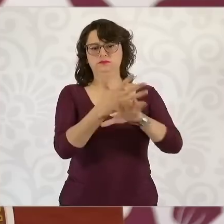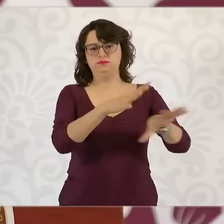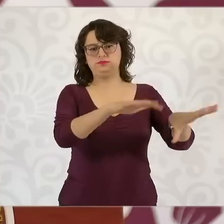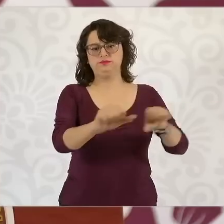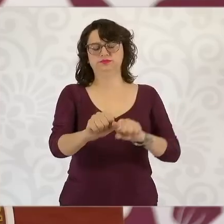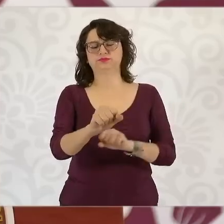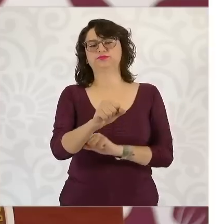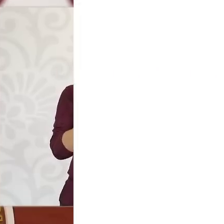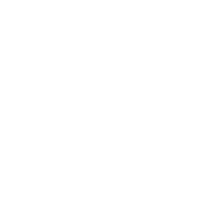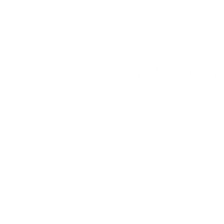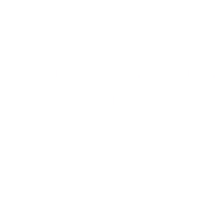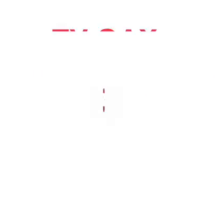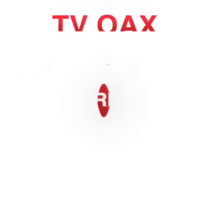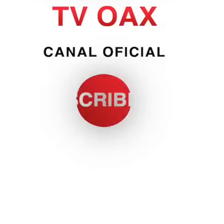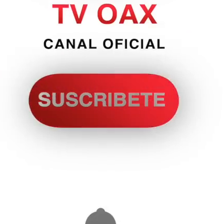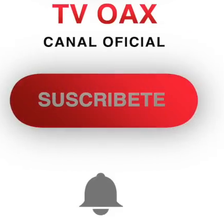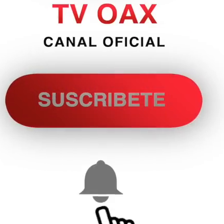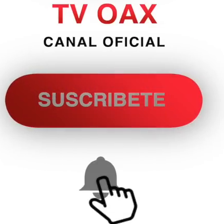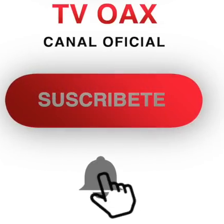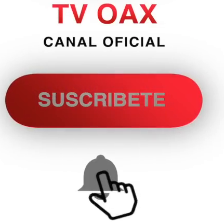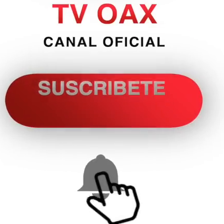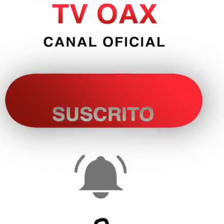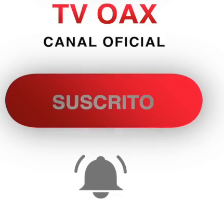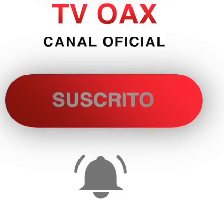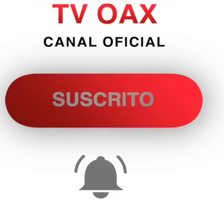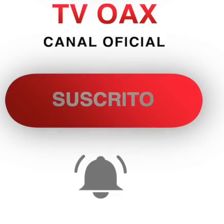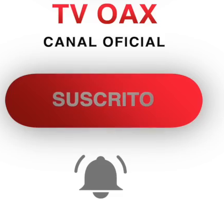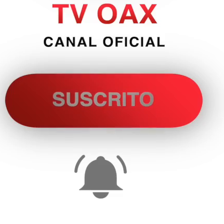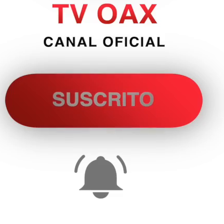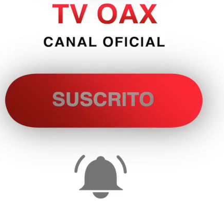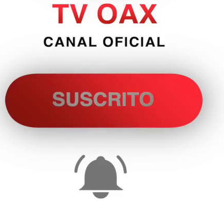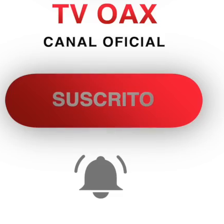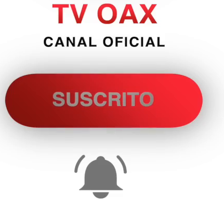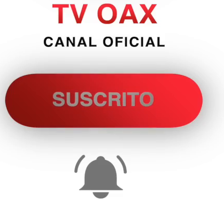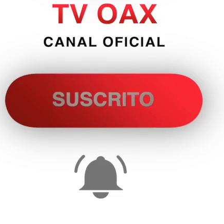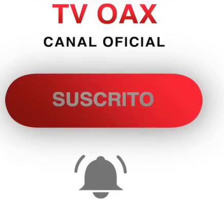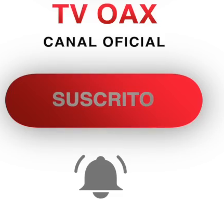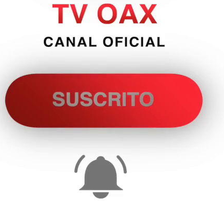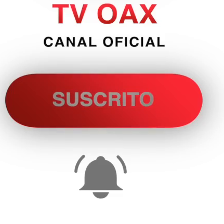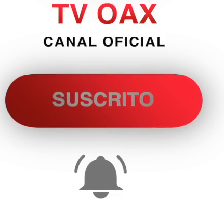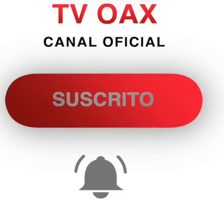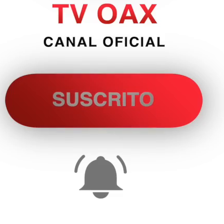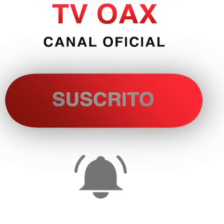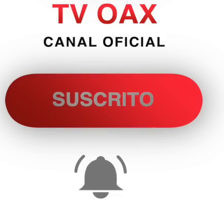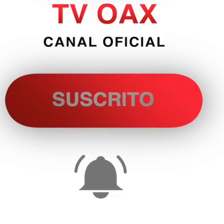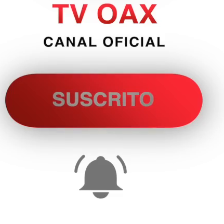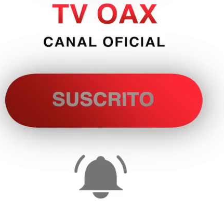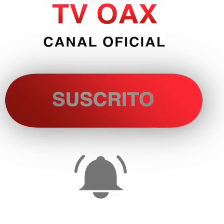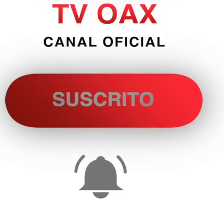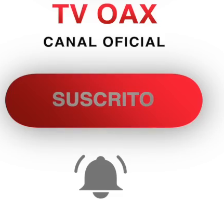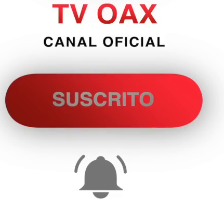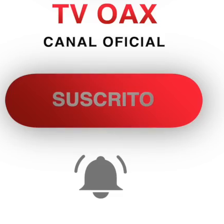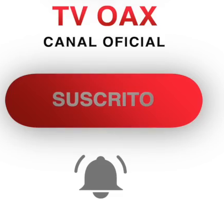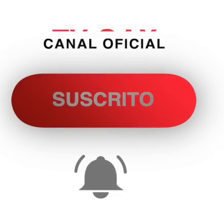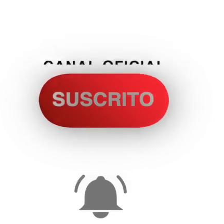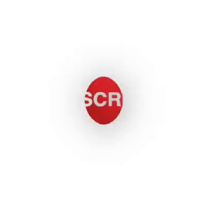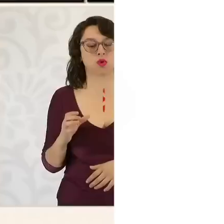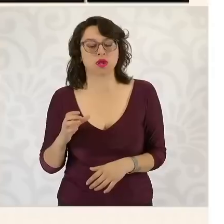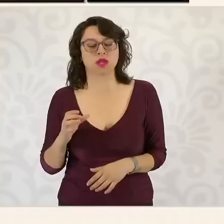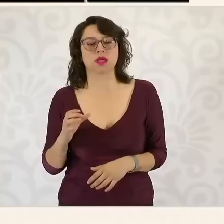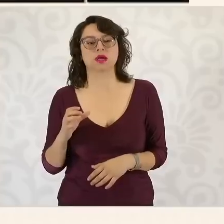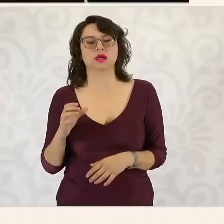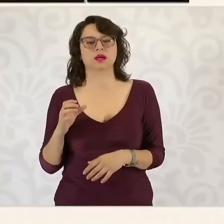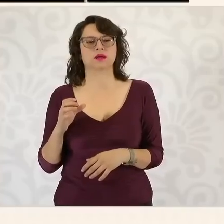Los Demonios, afín a los Mayos del Cártel del Pacífico. En Culiacán, con trabajos de inteligencia del Gabinete de Seguridad y el apoyo